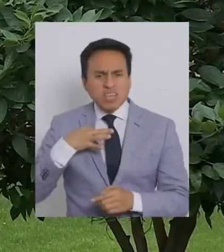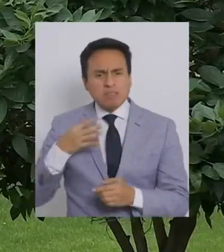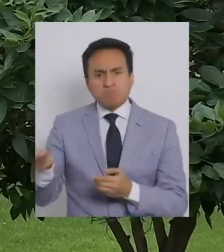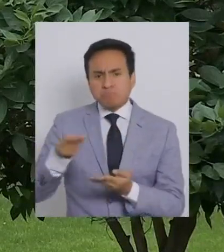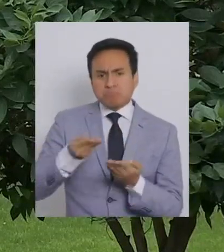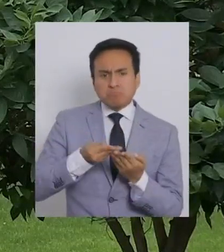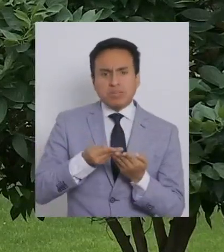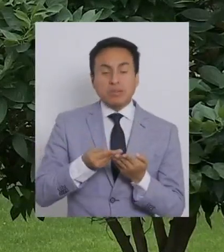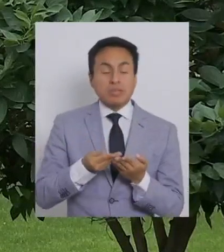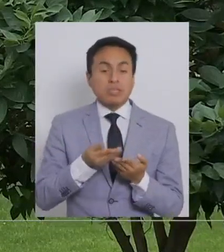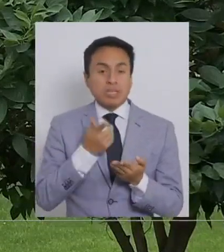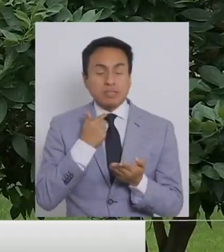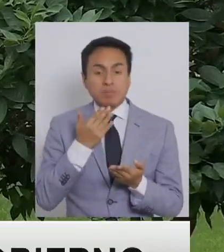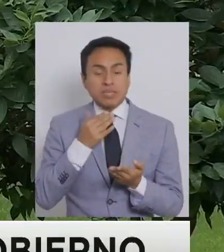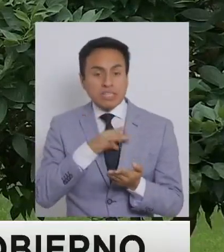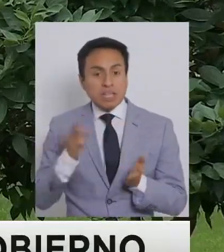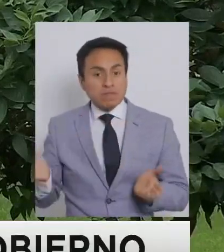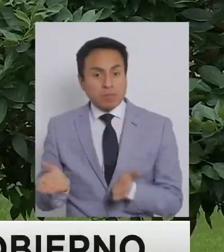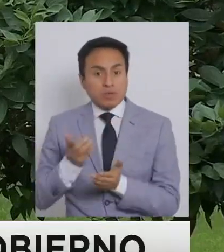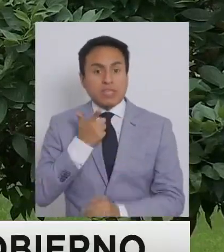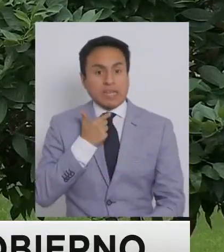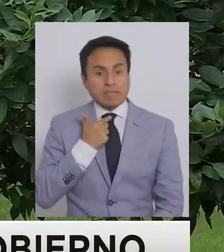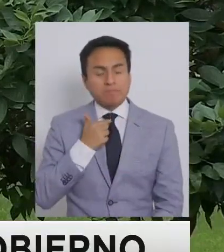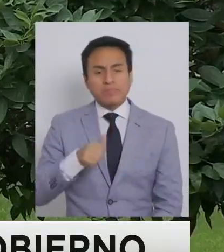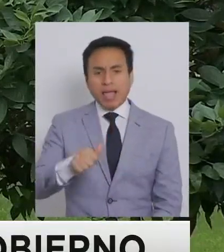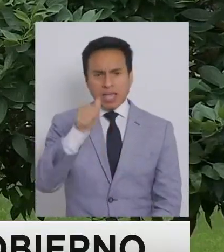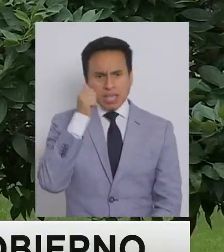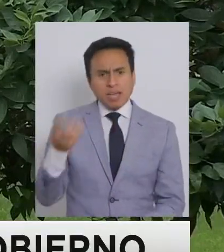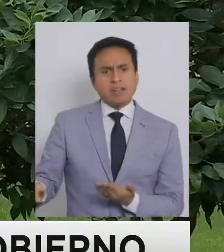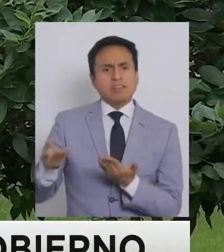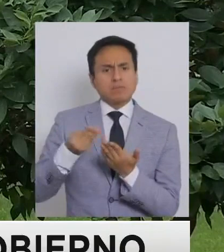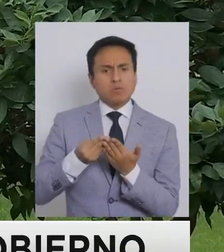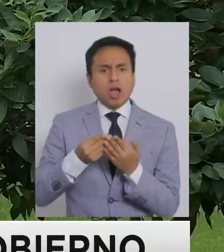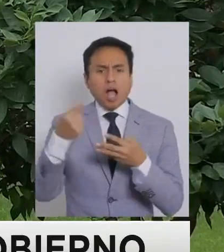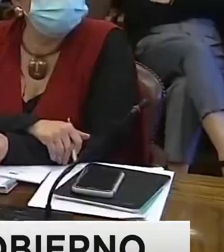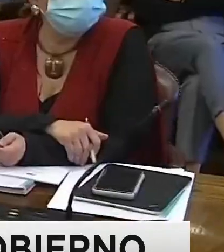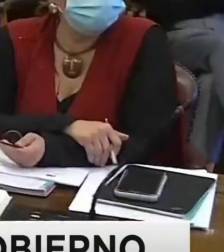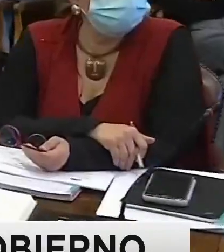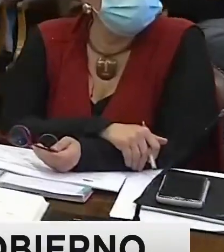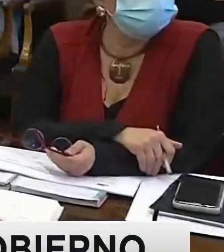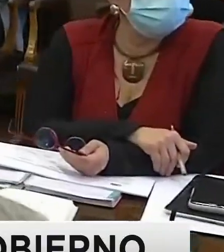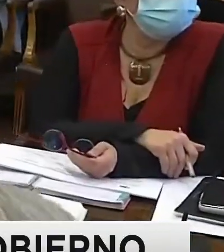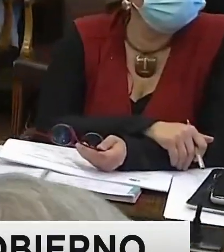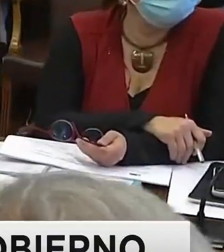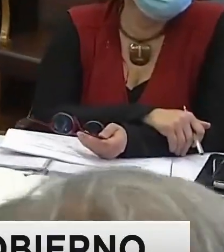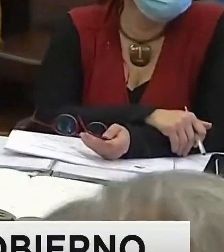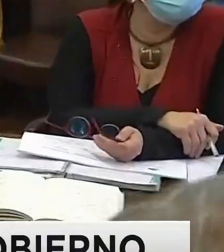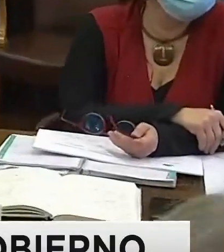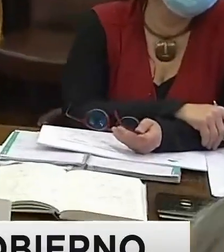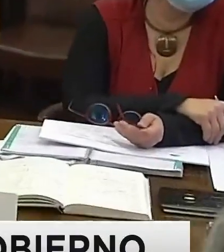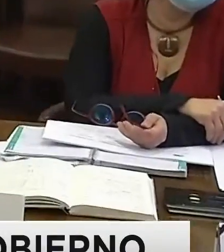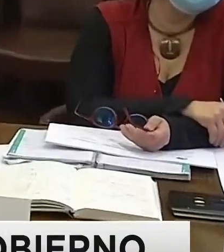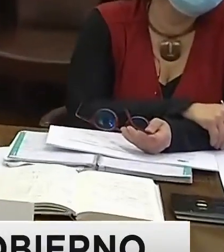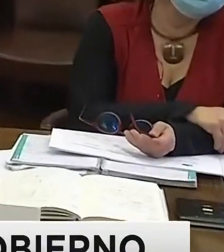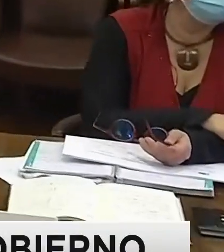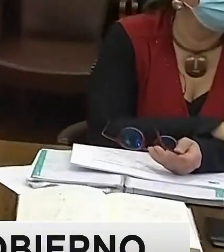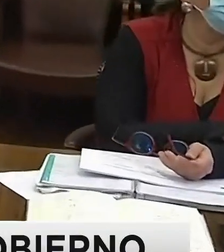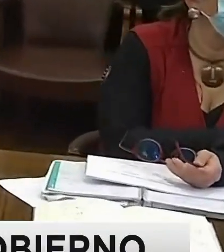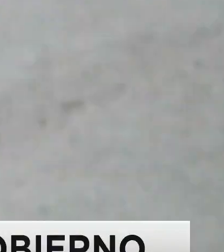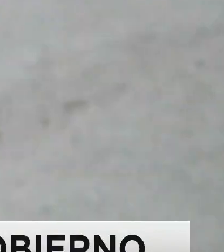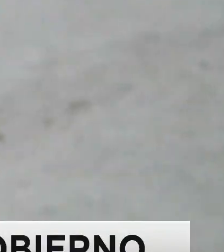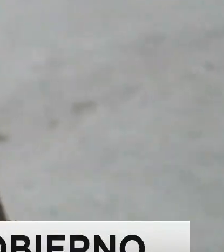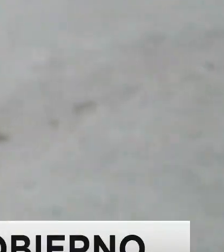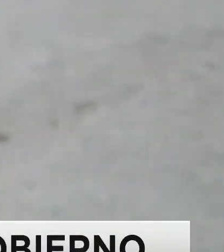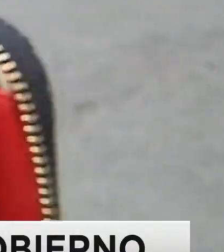que nos interesan especialmente las de Chile Vamos. Ayer recibimos algunas de esas propuestas. Propuestas como la de la oposición, que busca